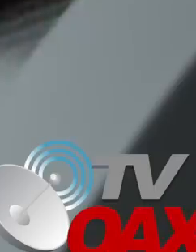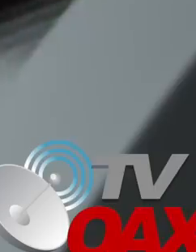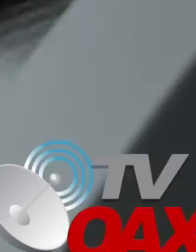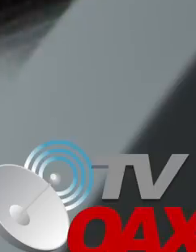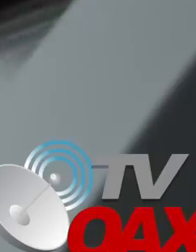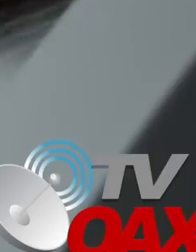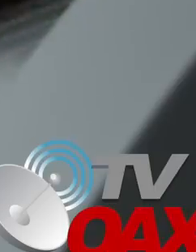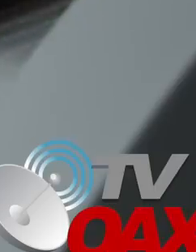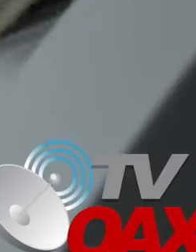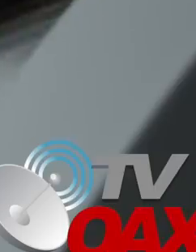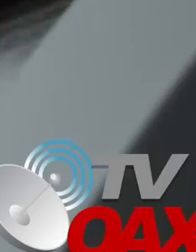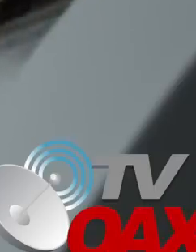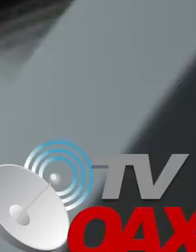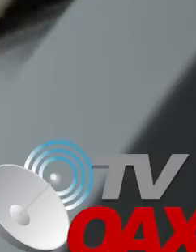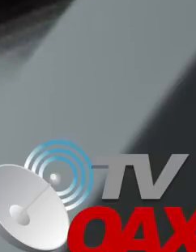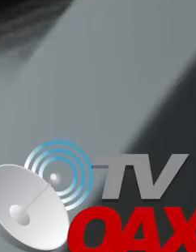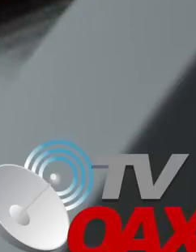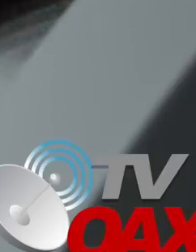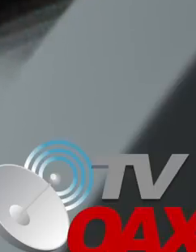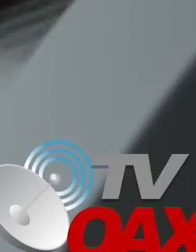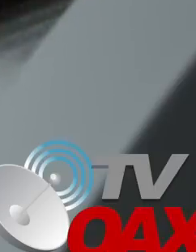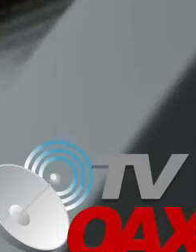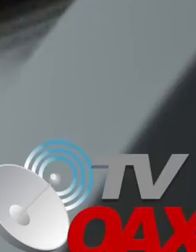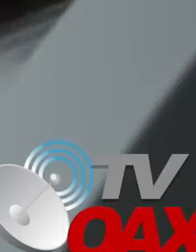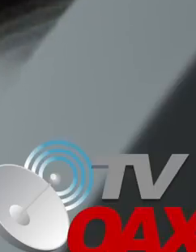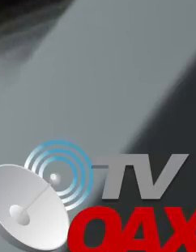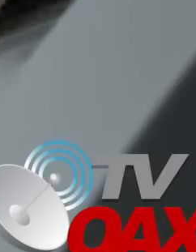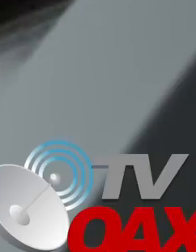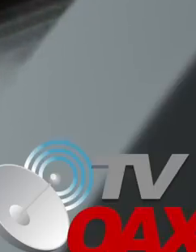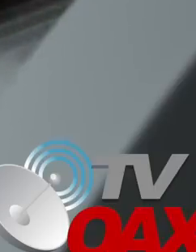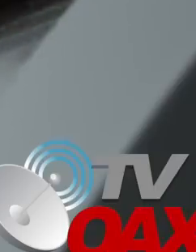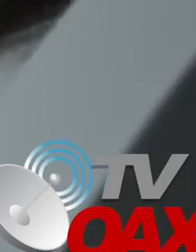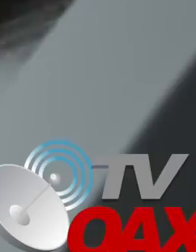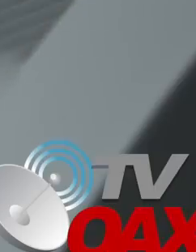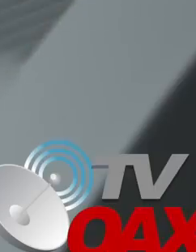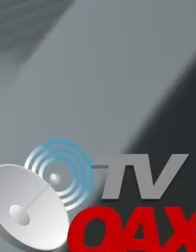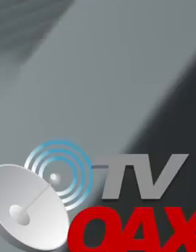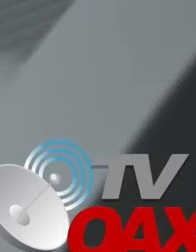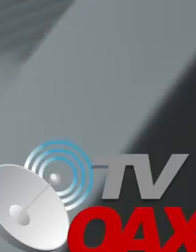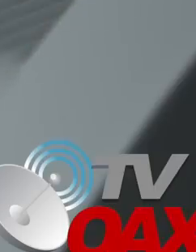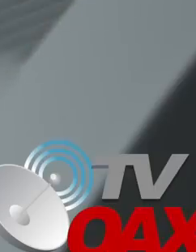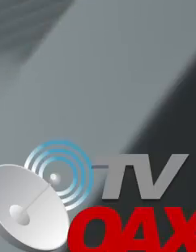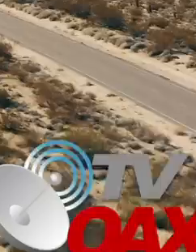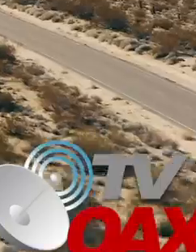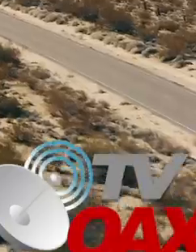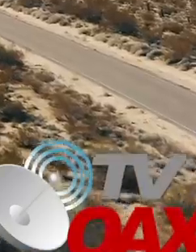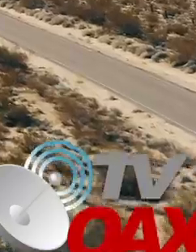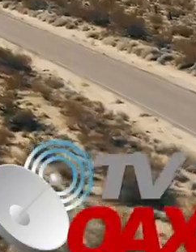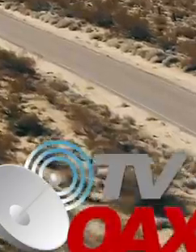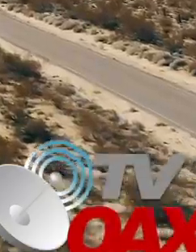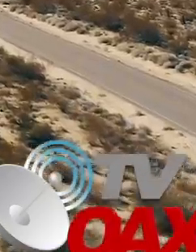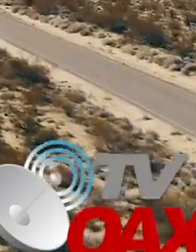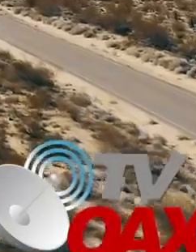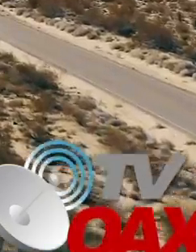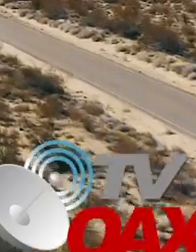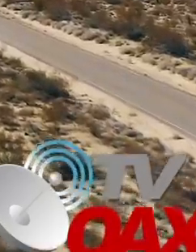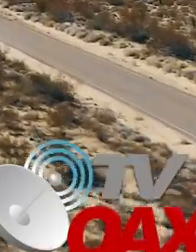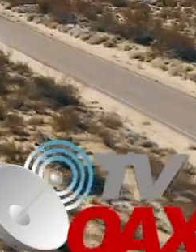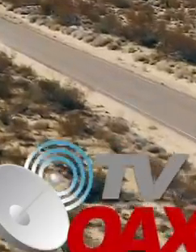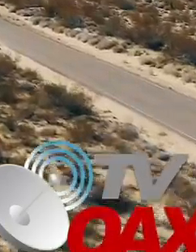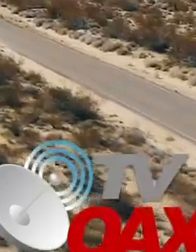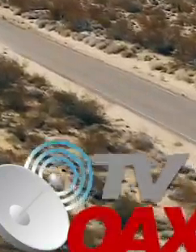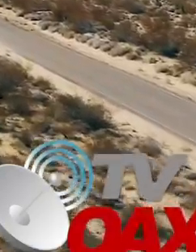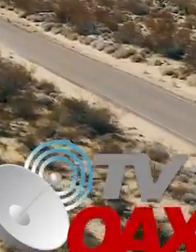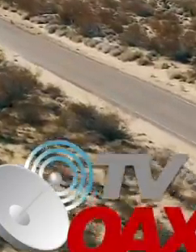9.500 millones de pesos para el derecho de paso. Pero el presidente Andrés Manuel López